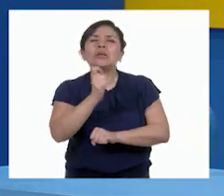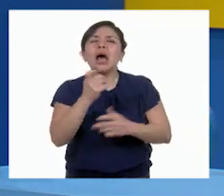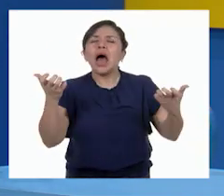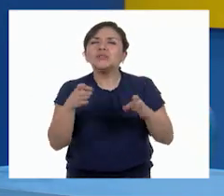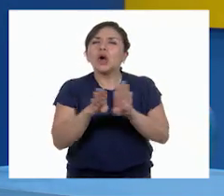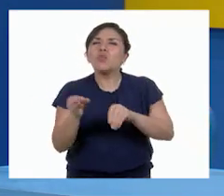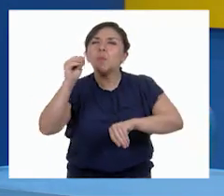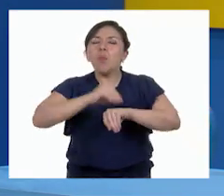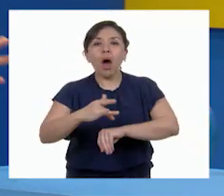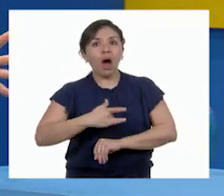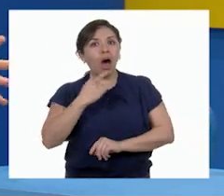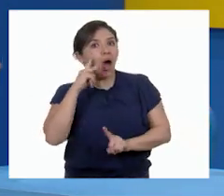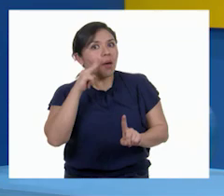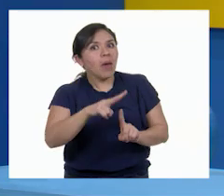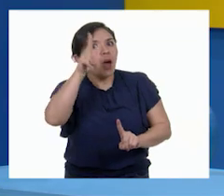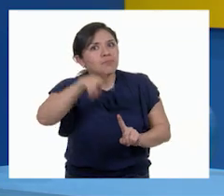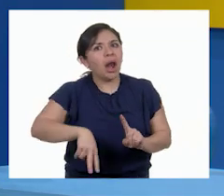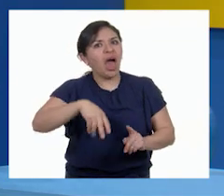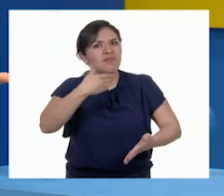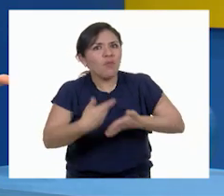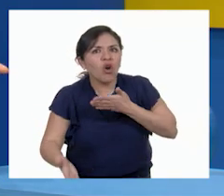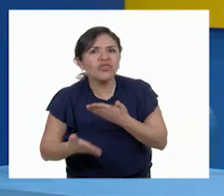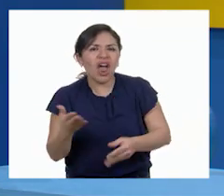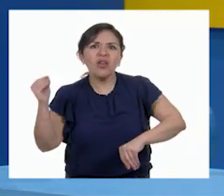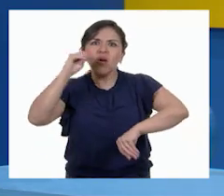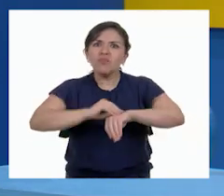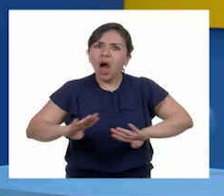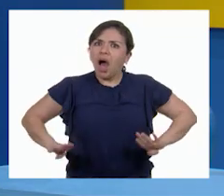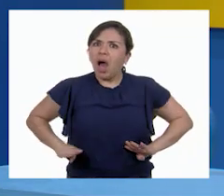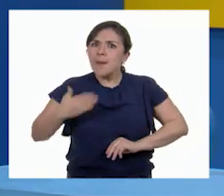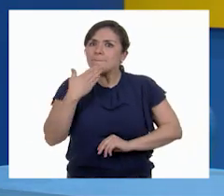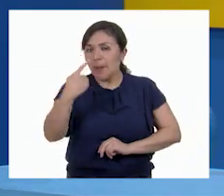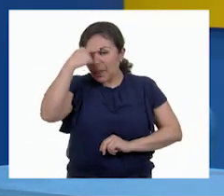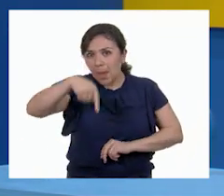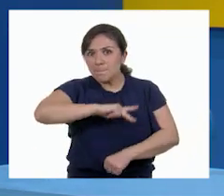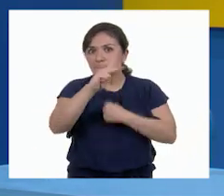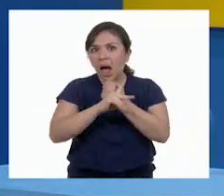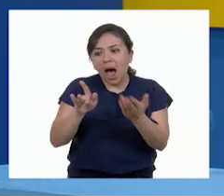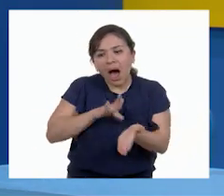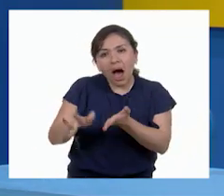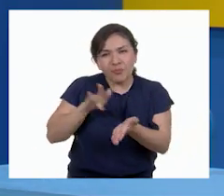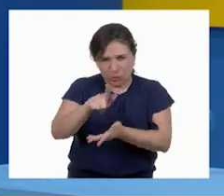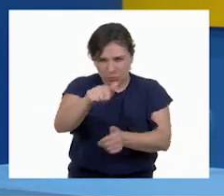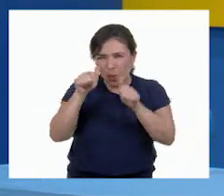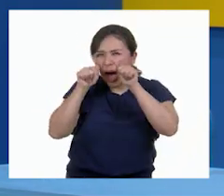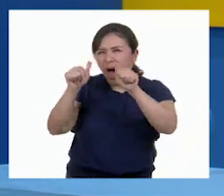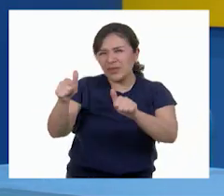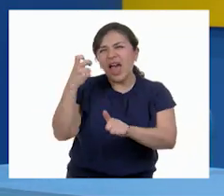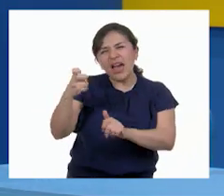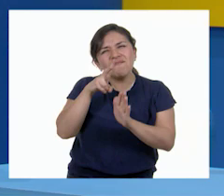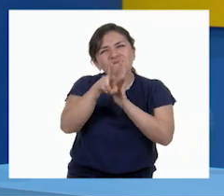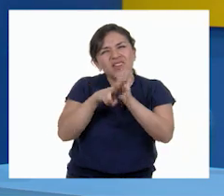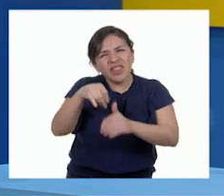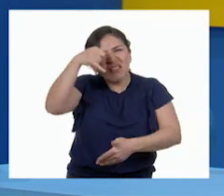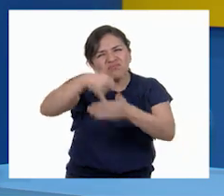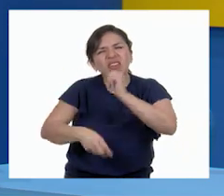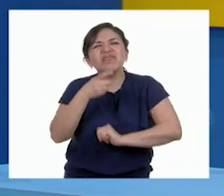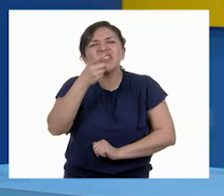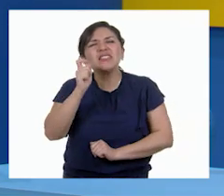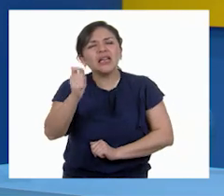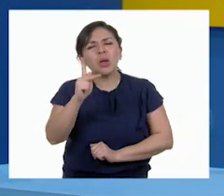crear una imagen de modernidad, de estabilidad para el país. Presten atención a lo que dice el video acerca